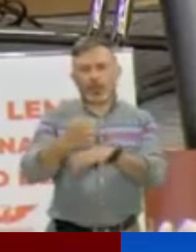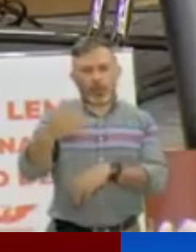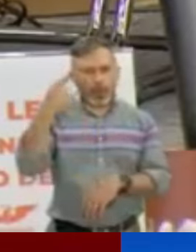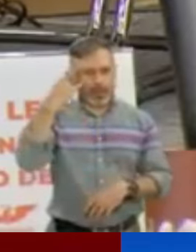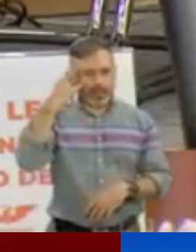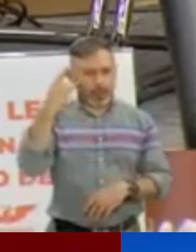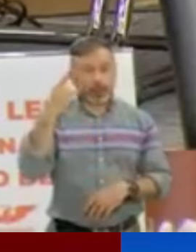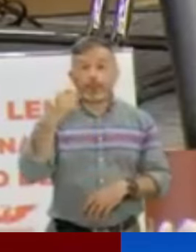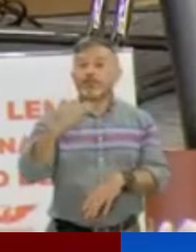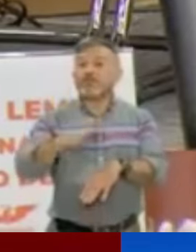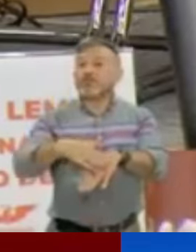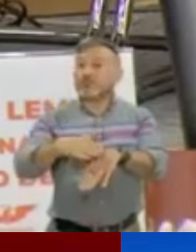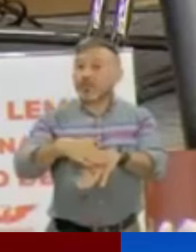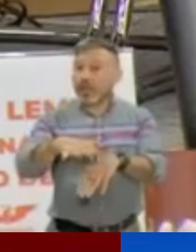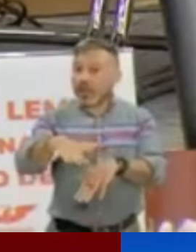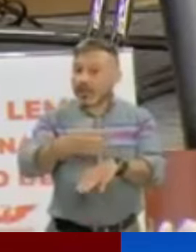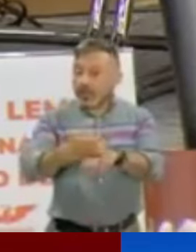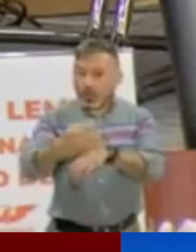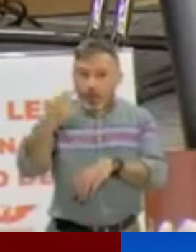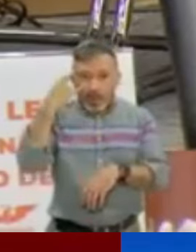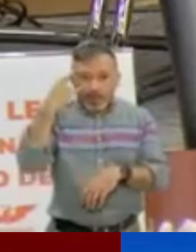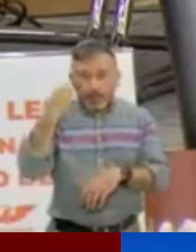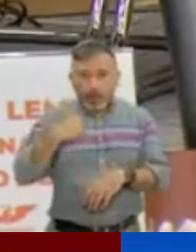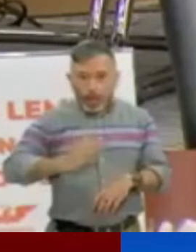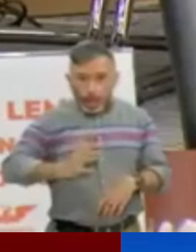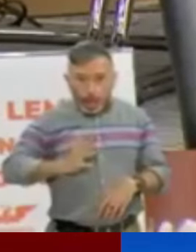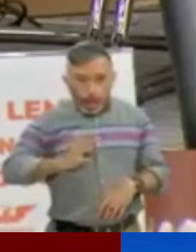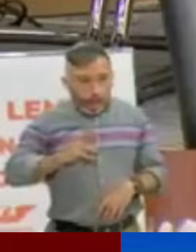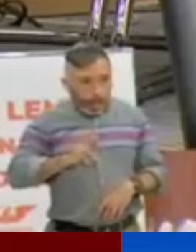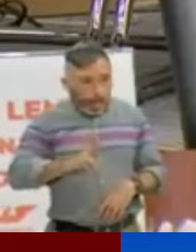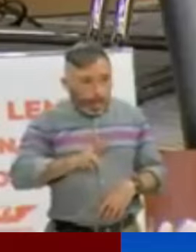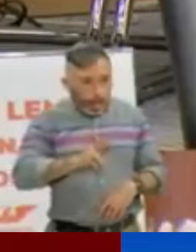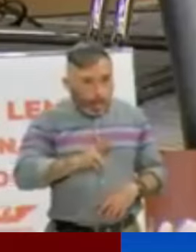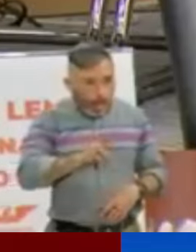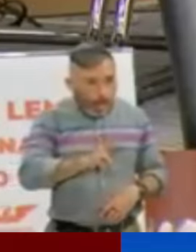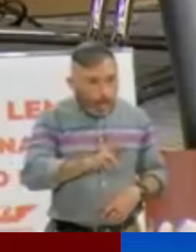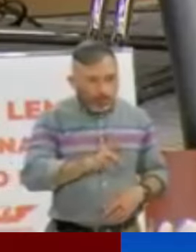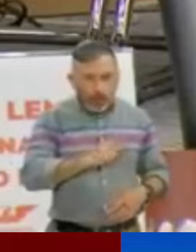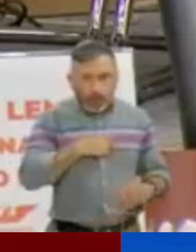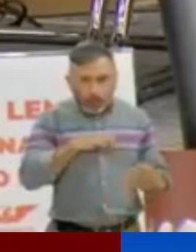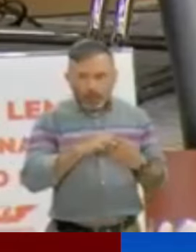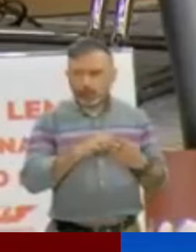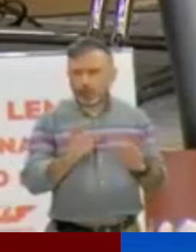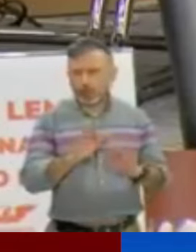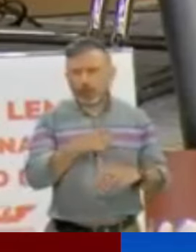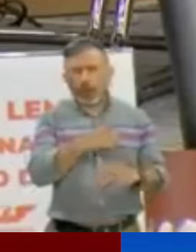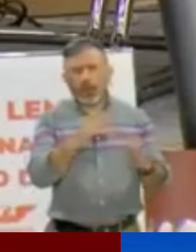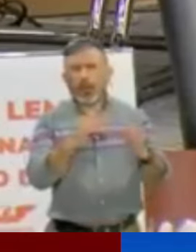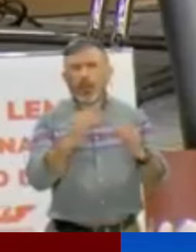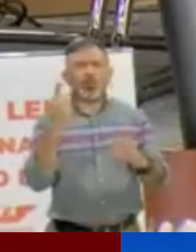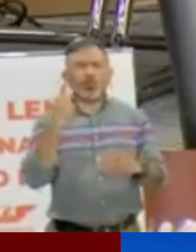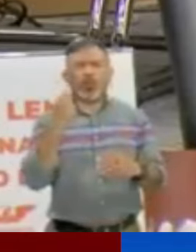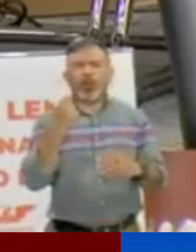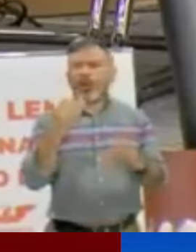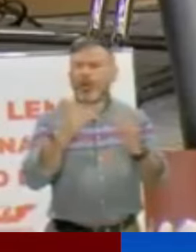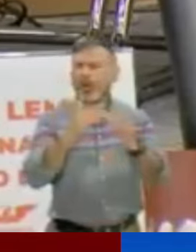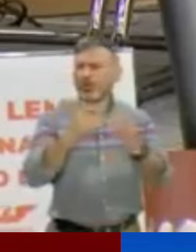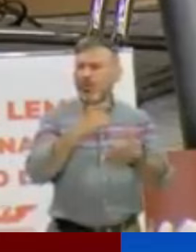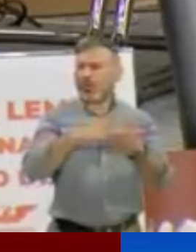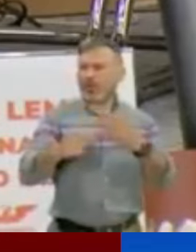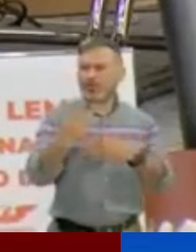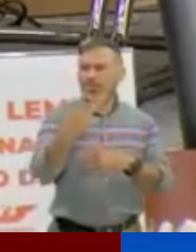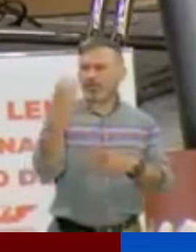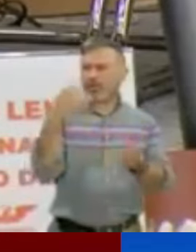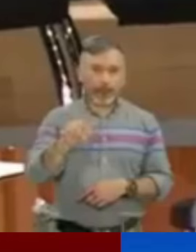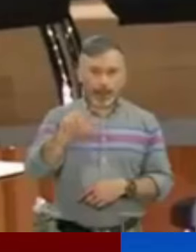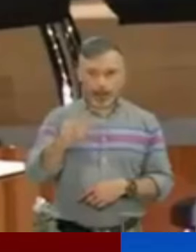de Campeche, no se dejen engañar. Ya no queremos a esos políticos con casas de 300 millones de pesos. Eso es Alito y eso